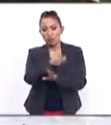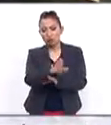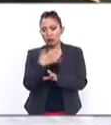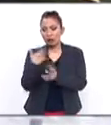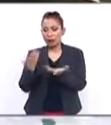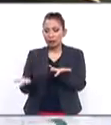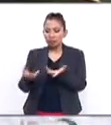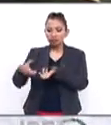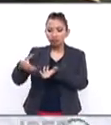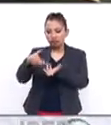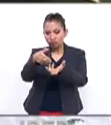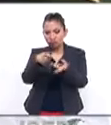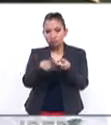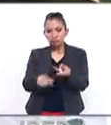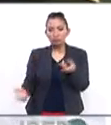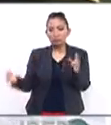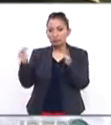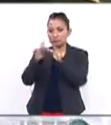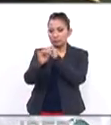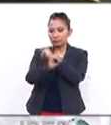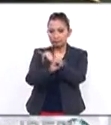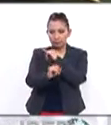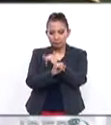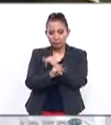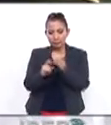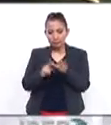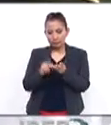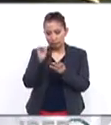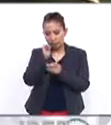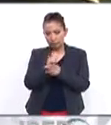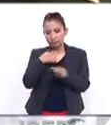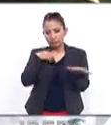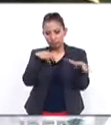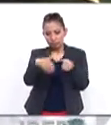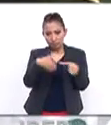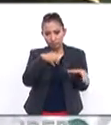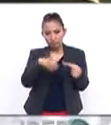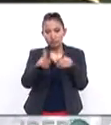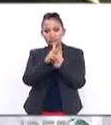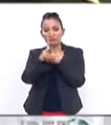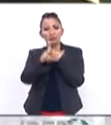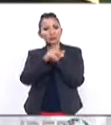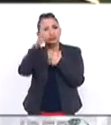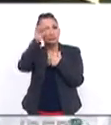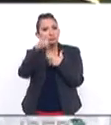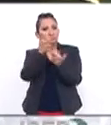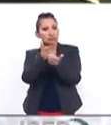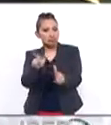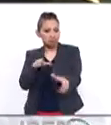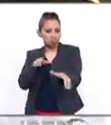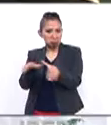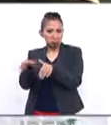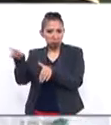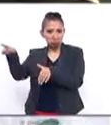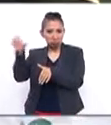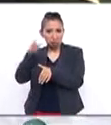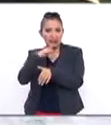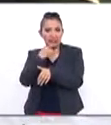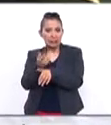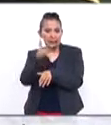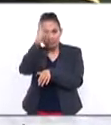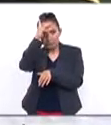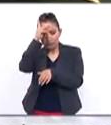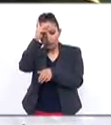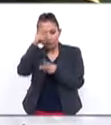en infraestructura, en conectividad, se ha ampliado el comercio, hay países que tienen acuerdos de libre comercio como Chile y